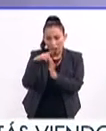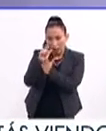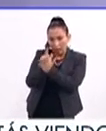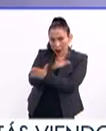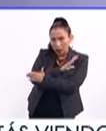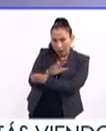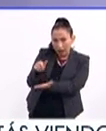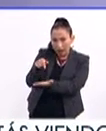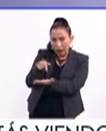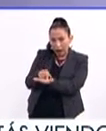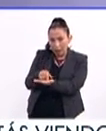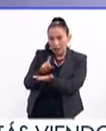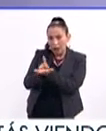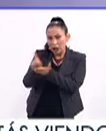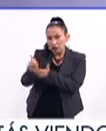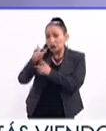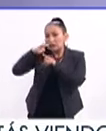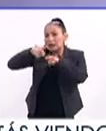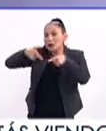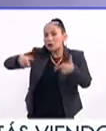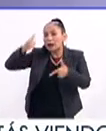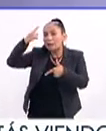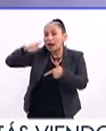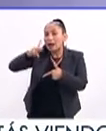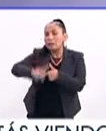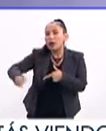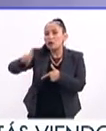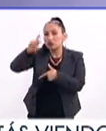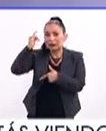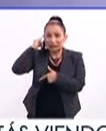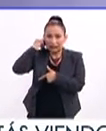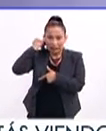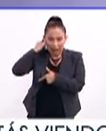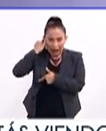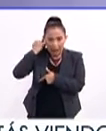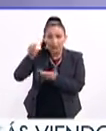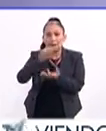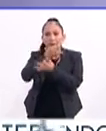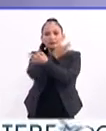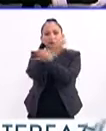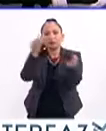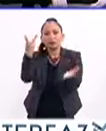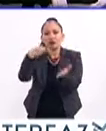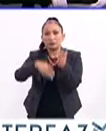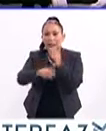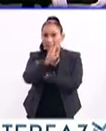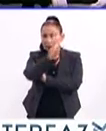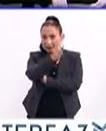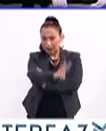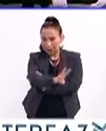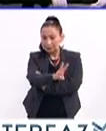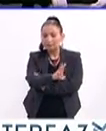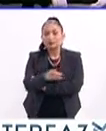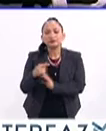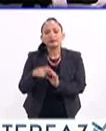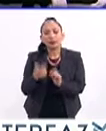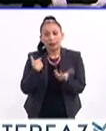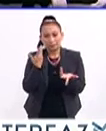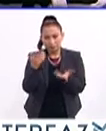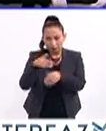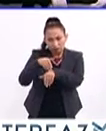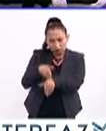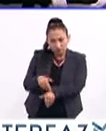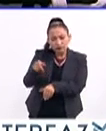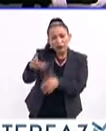Ley General de Derechos Lingüísticos para los Pueblos Indígenas, publicada en el 2003. Se